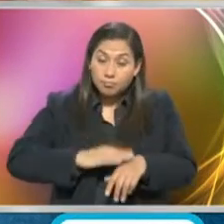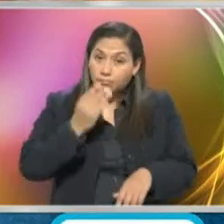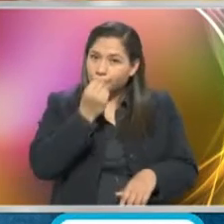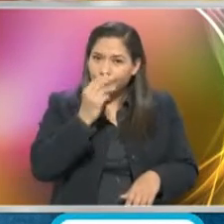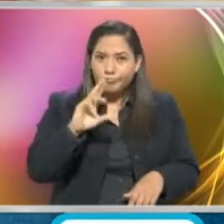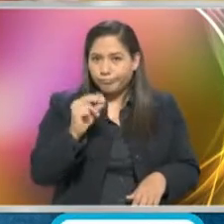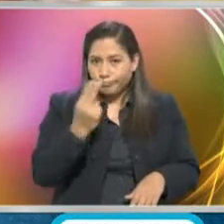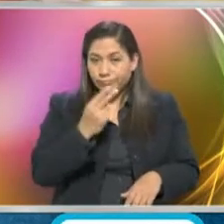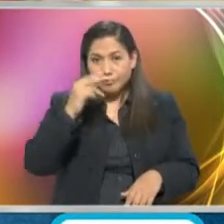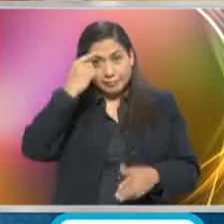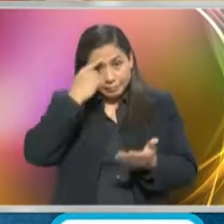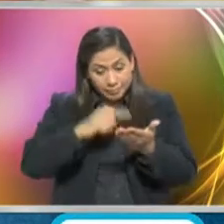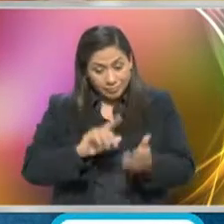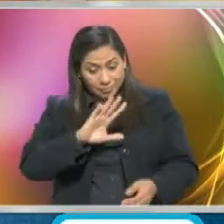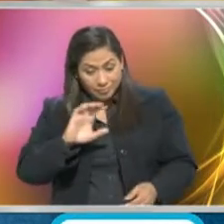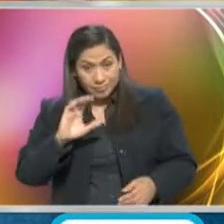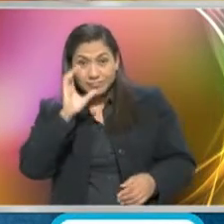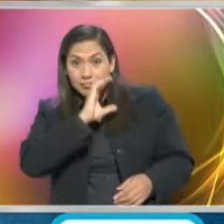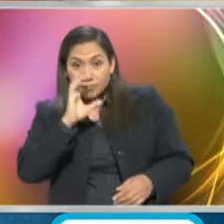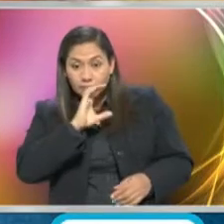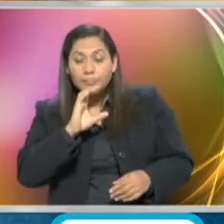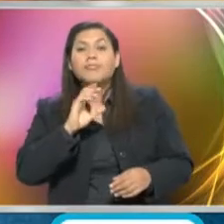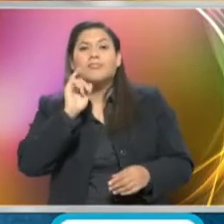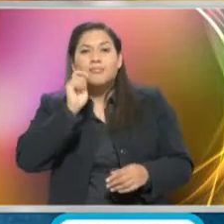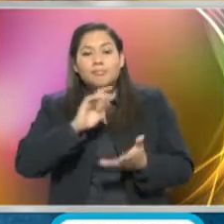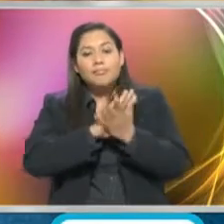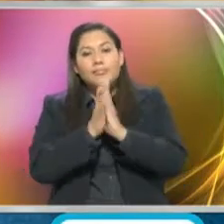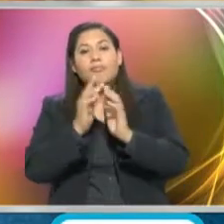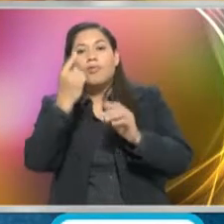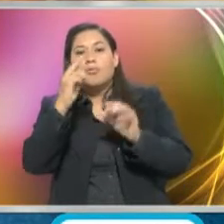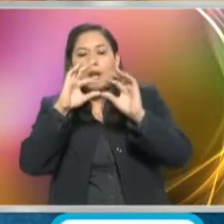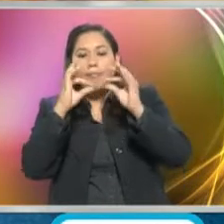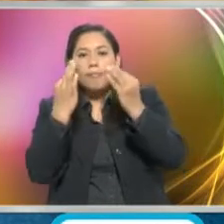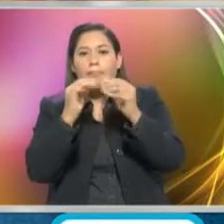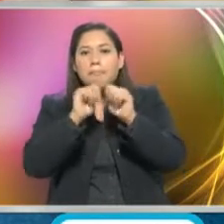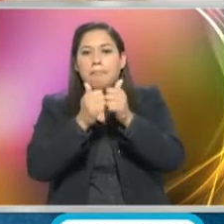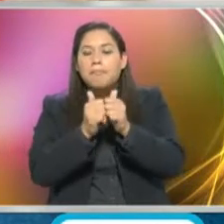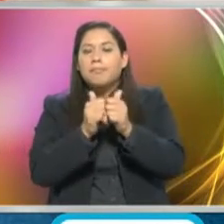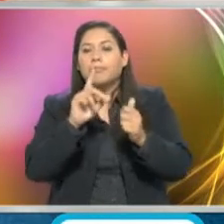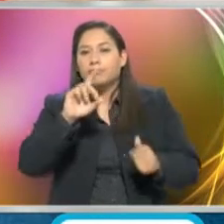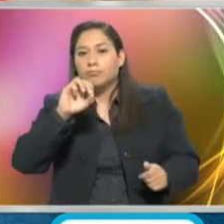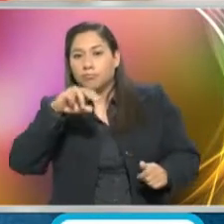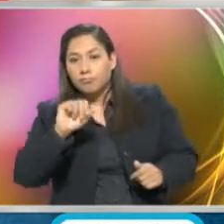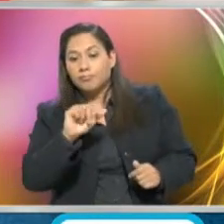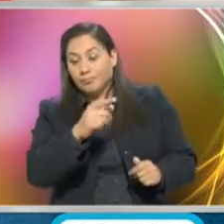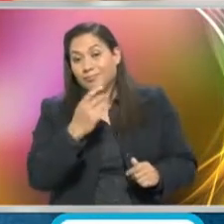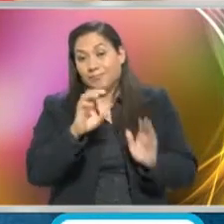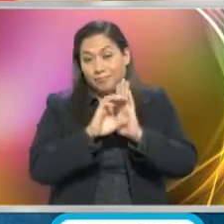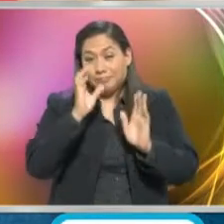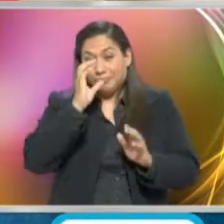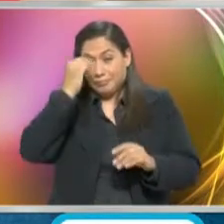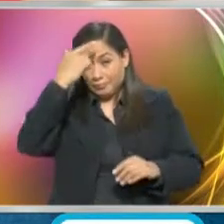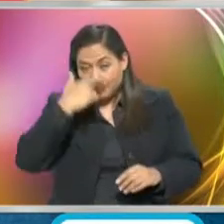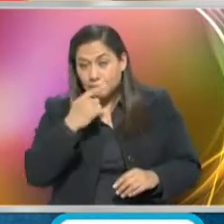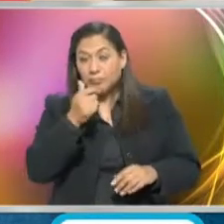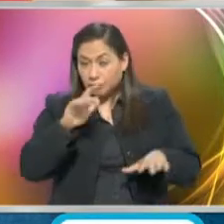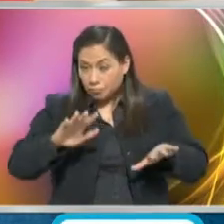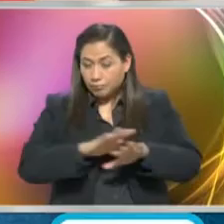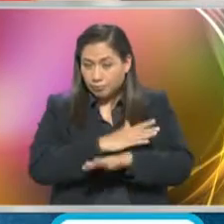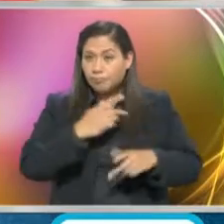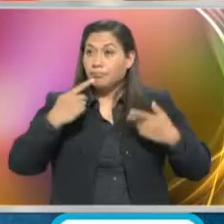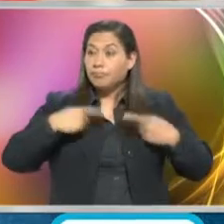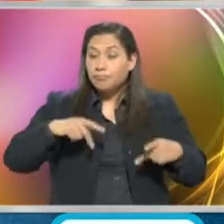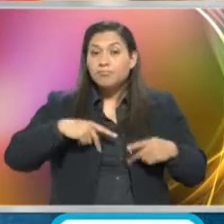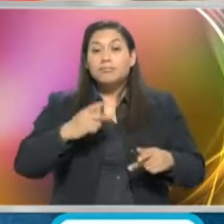Y créanme que 500 calorías puede ser hasta una dona. Puede ser hasta... ¿No? Es mucho. Y el concepto de la cena también se ha cambiado un poco. Hay gente